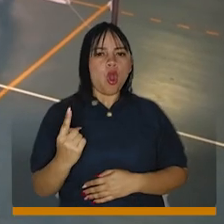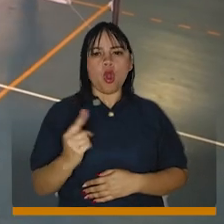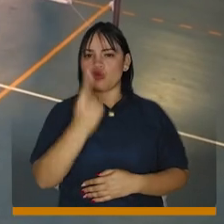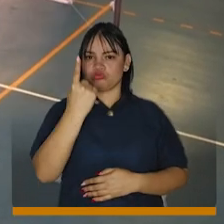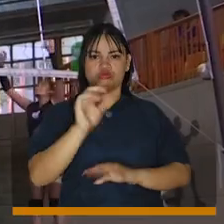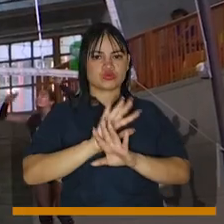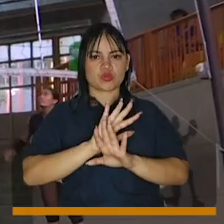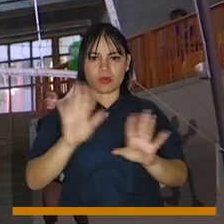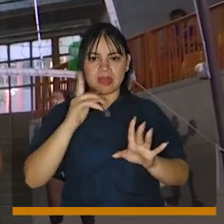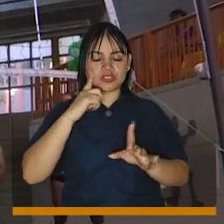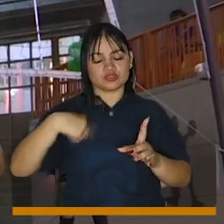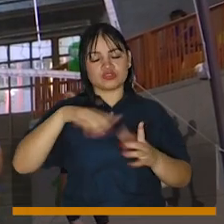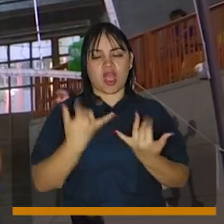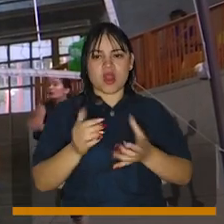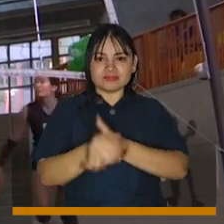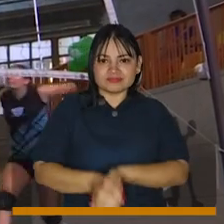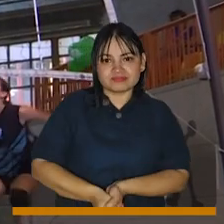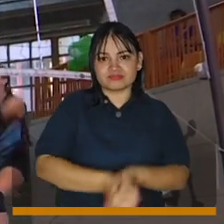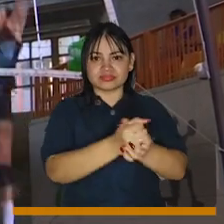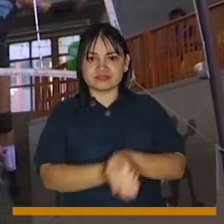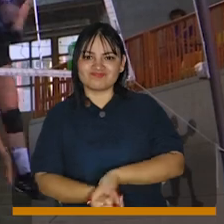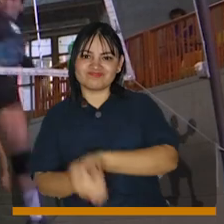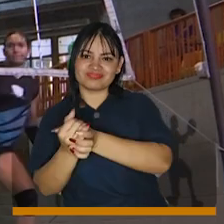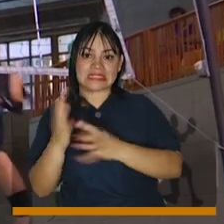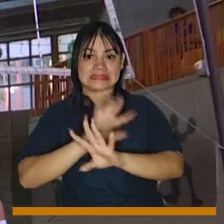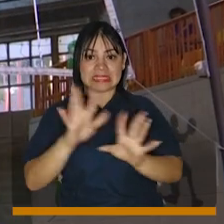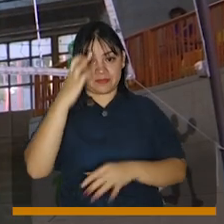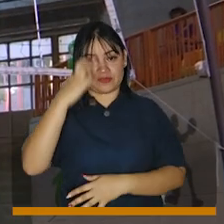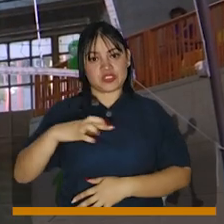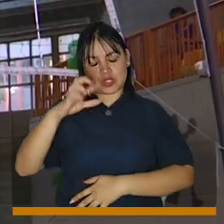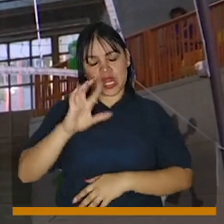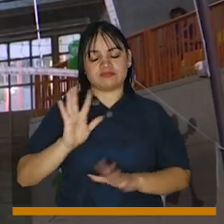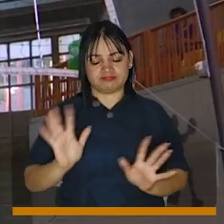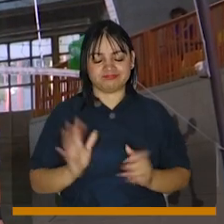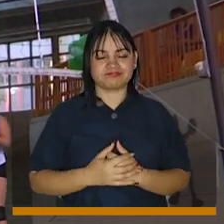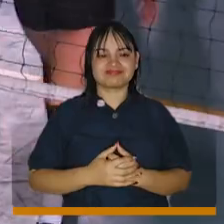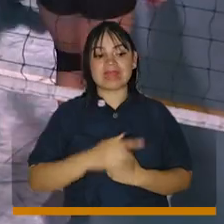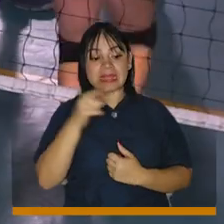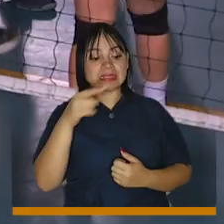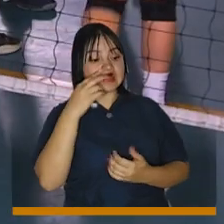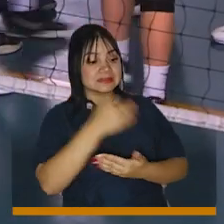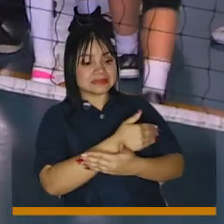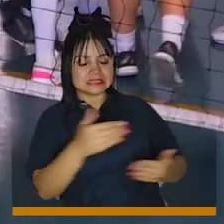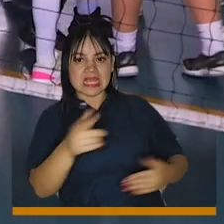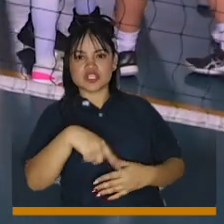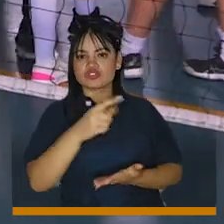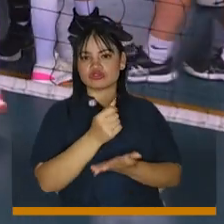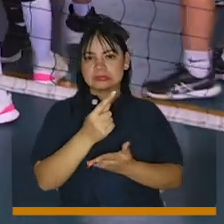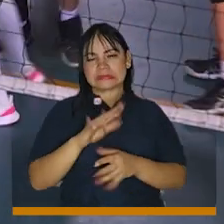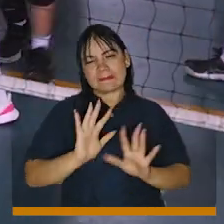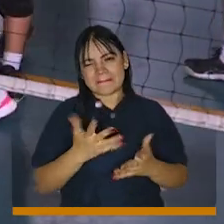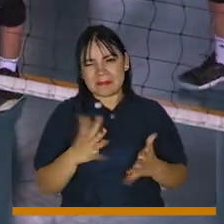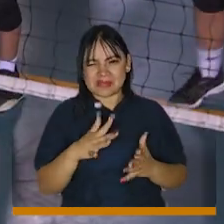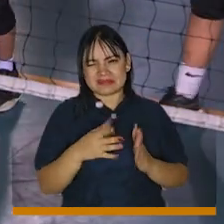único corregimiento que desarrolla voleibol en este momento aparte del área metropolitana. Son niñas que económicamente